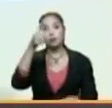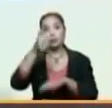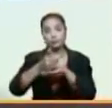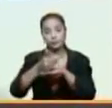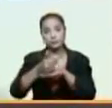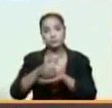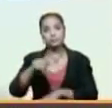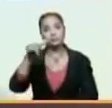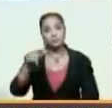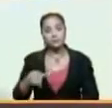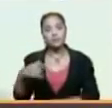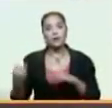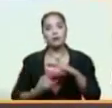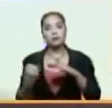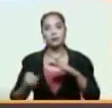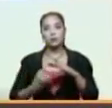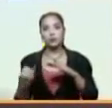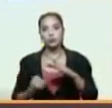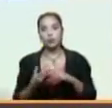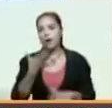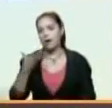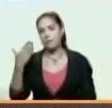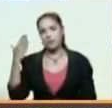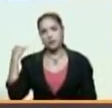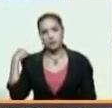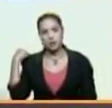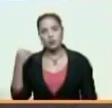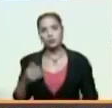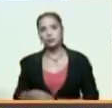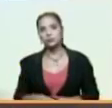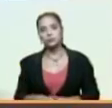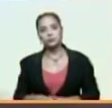esta institución en el pasado.